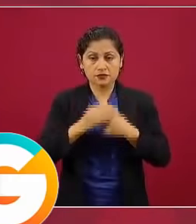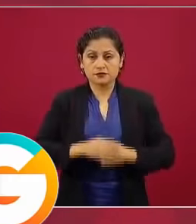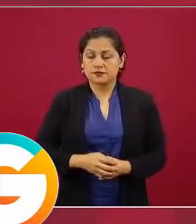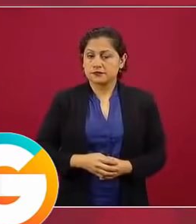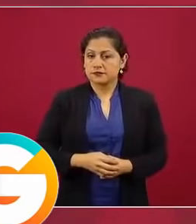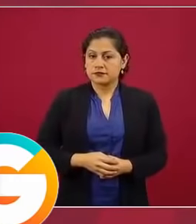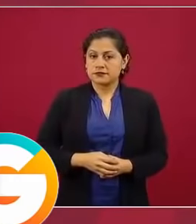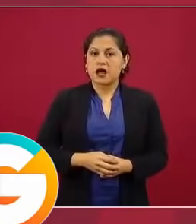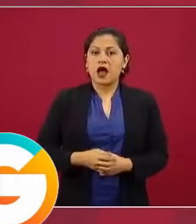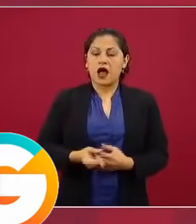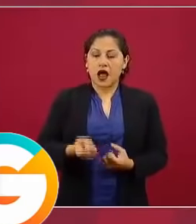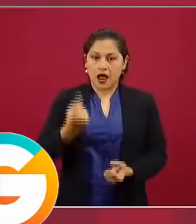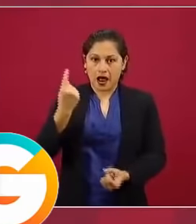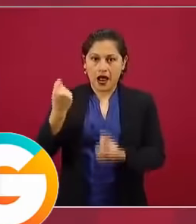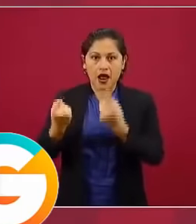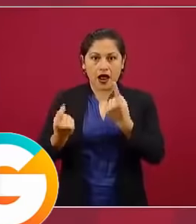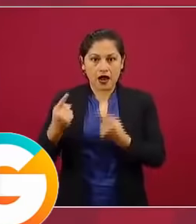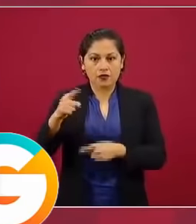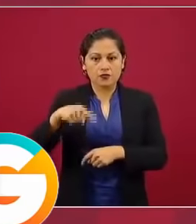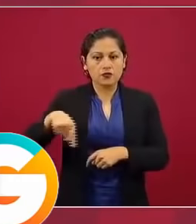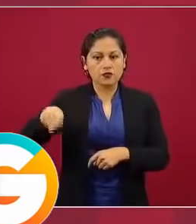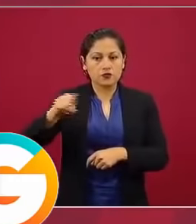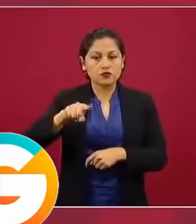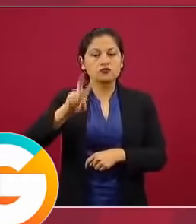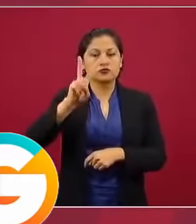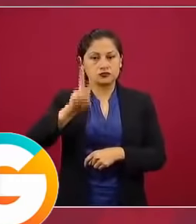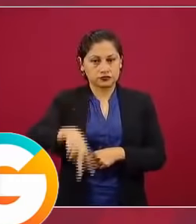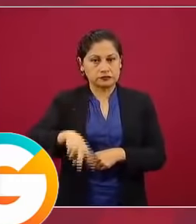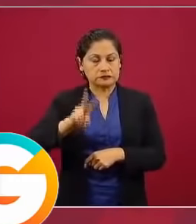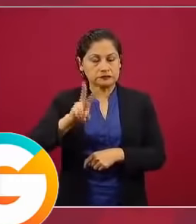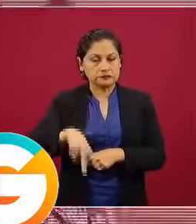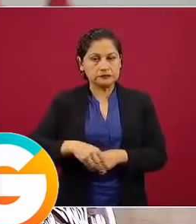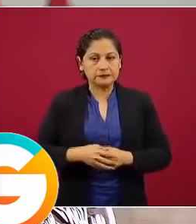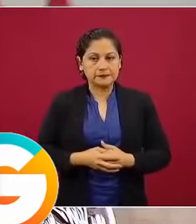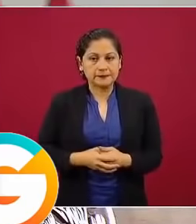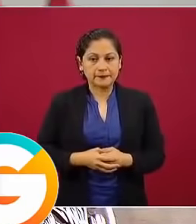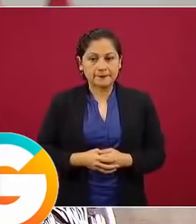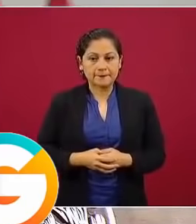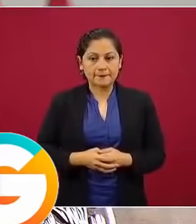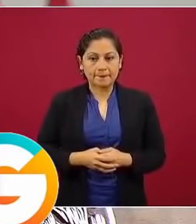Incluso se puso por delante